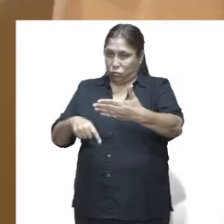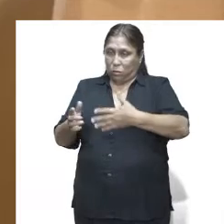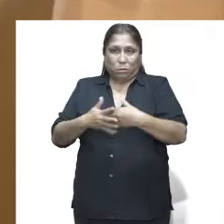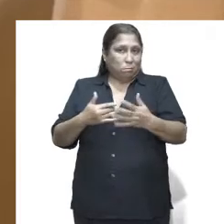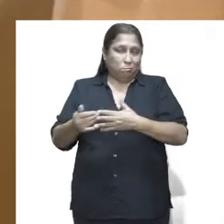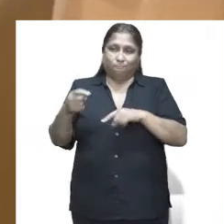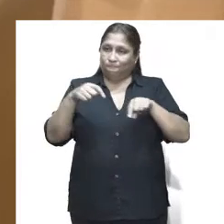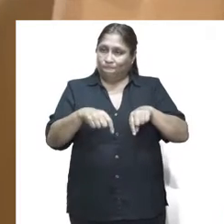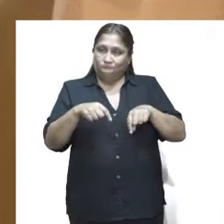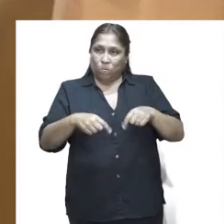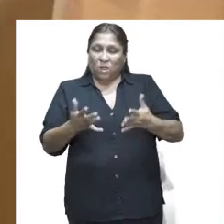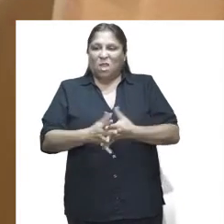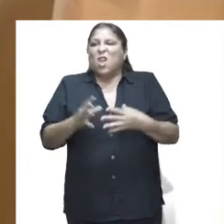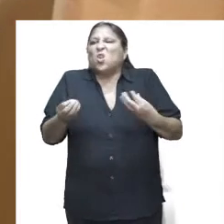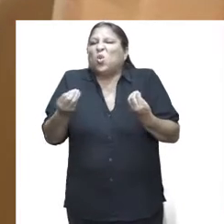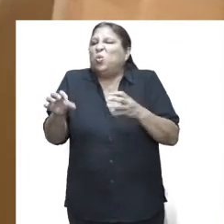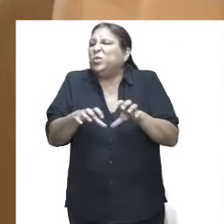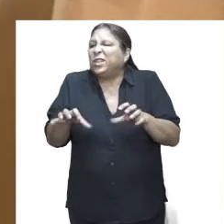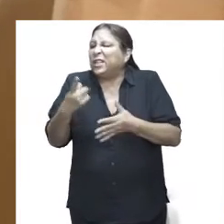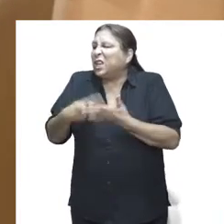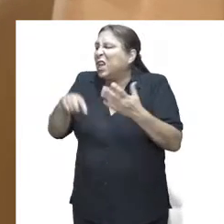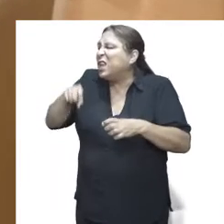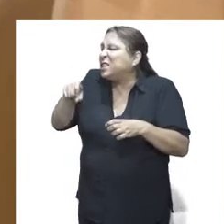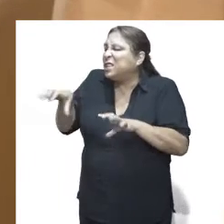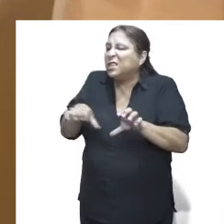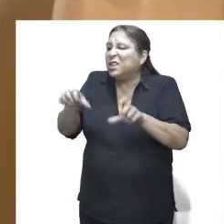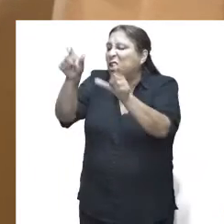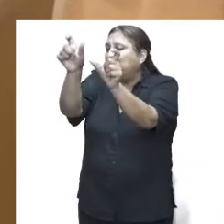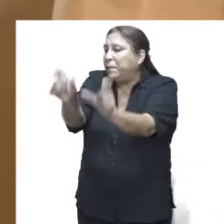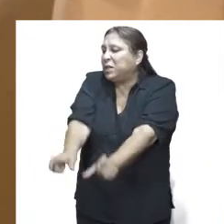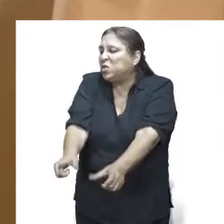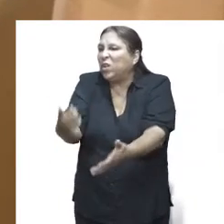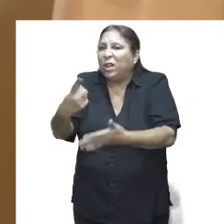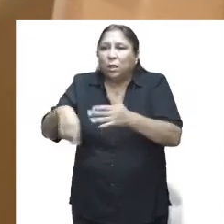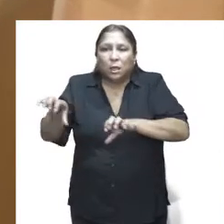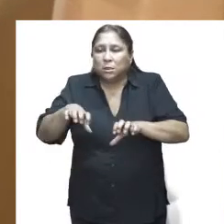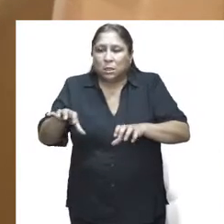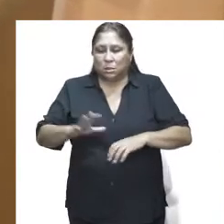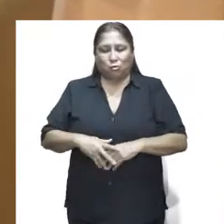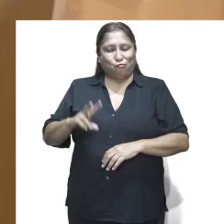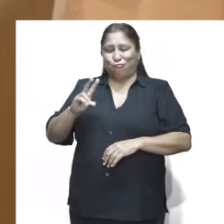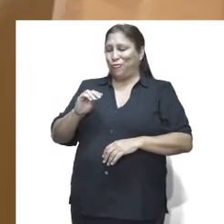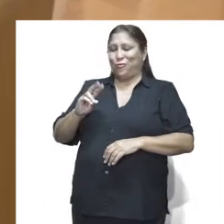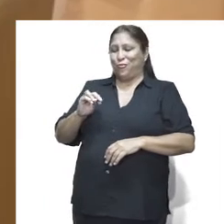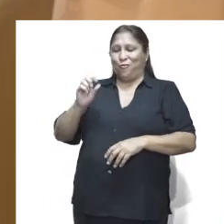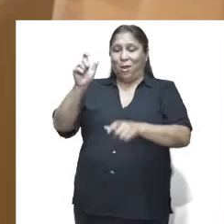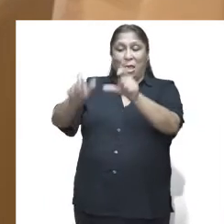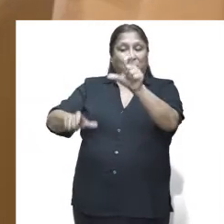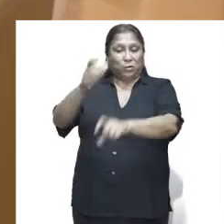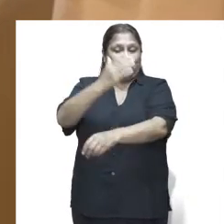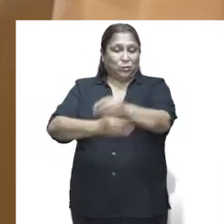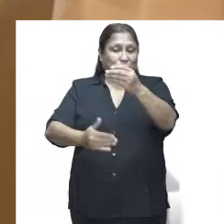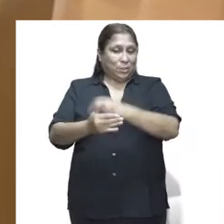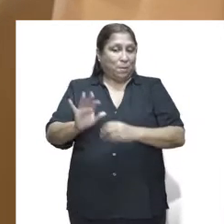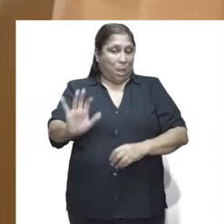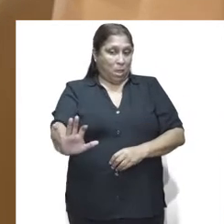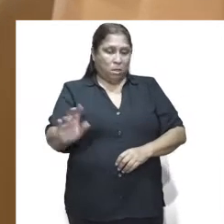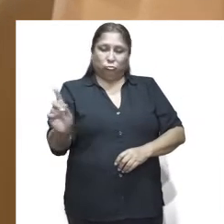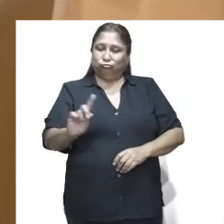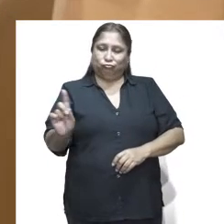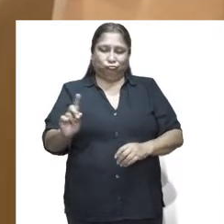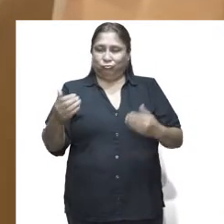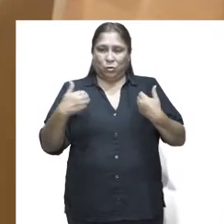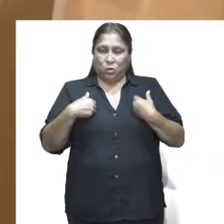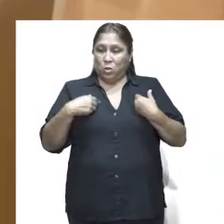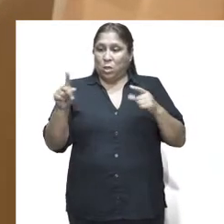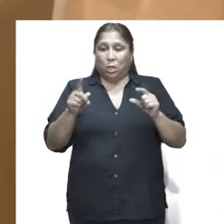de... ¿Eso cómo se hace? ¿Qué tiene que hacer la persona o el familiar de una persona con discapacidad? Las personas con discapacidad que no tienen